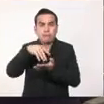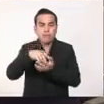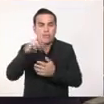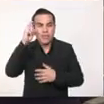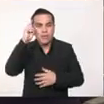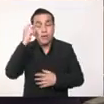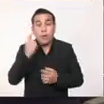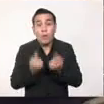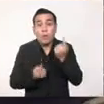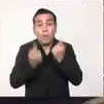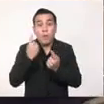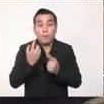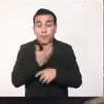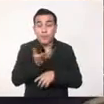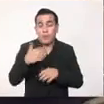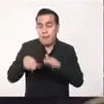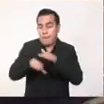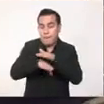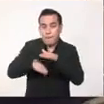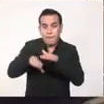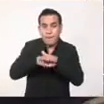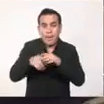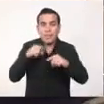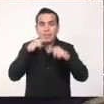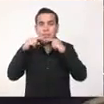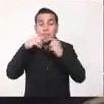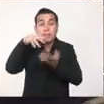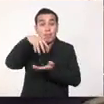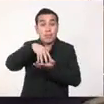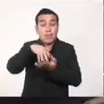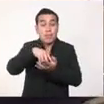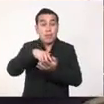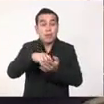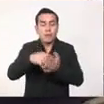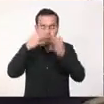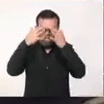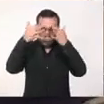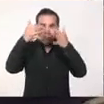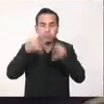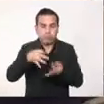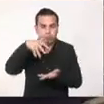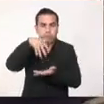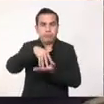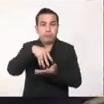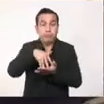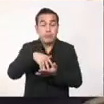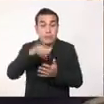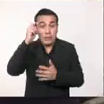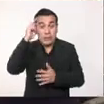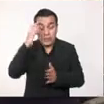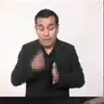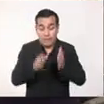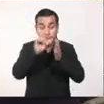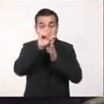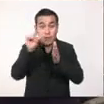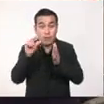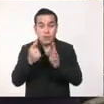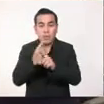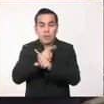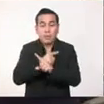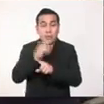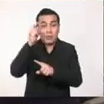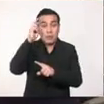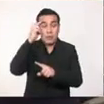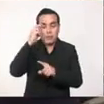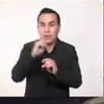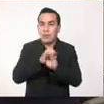es una institucionalidad que tiene la base de la democracia, la decisión del pueblo. Si el pueblo decidió que esa institucionalidad cambiara, tiene